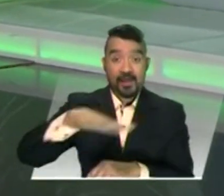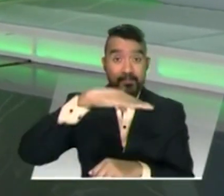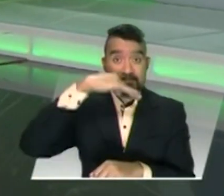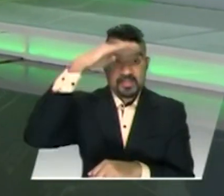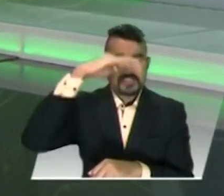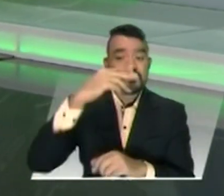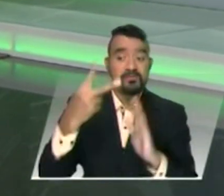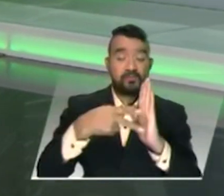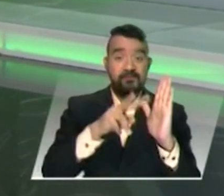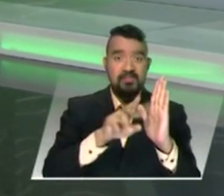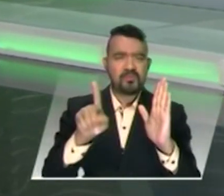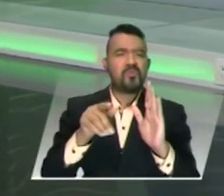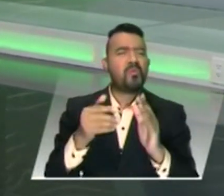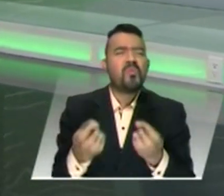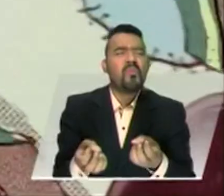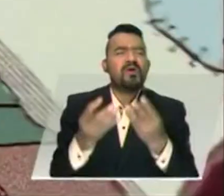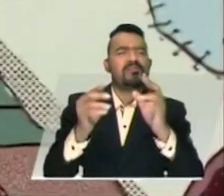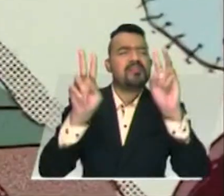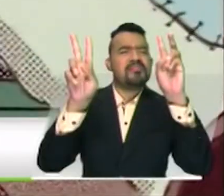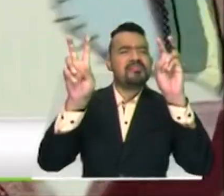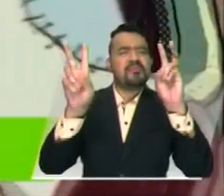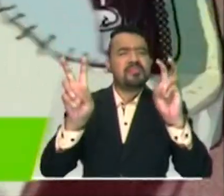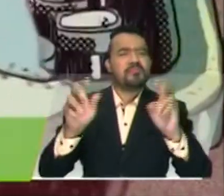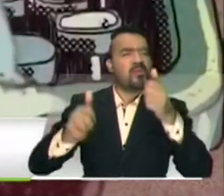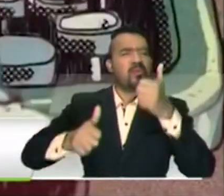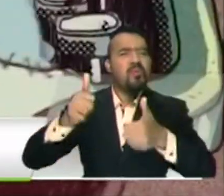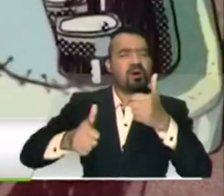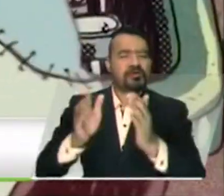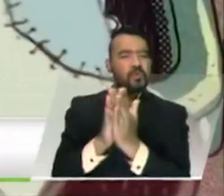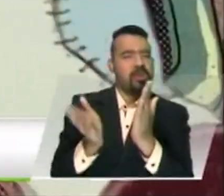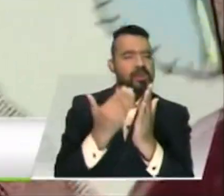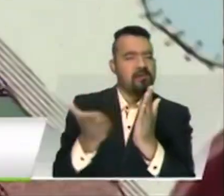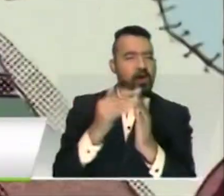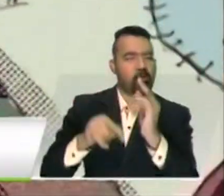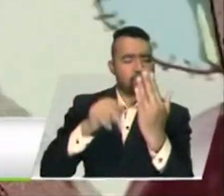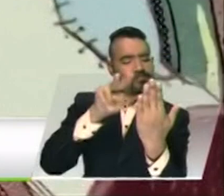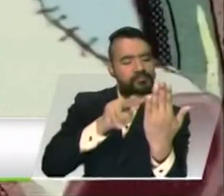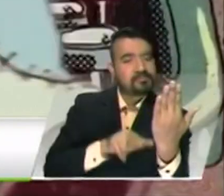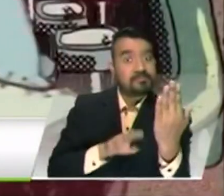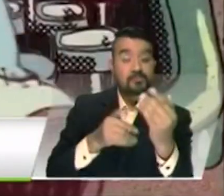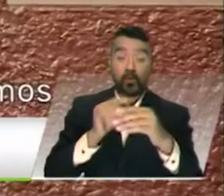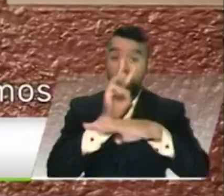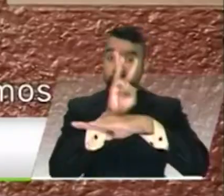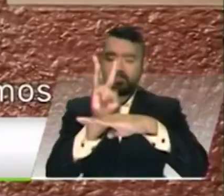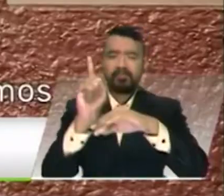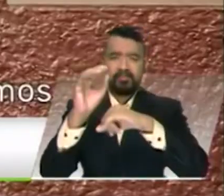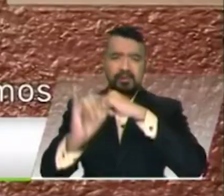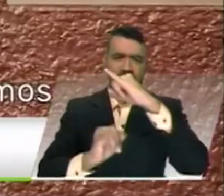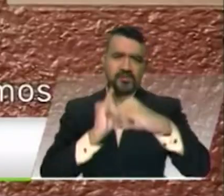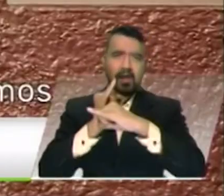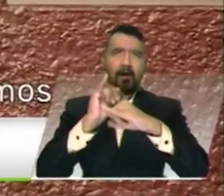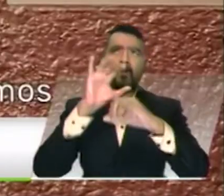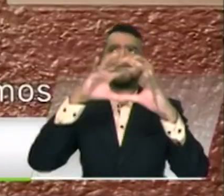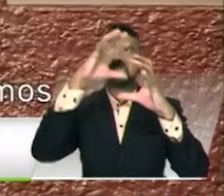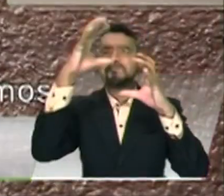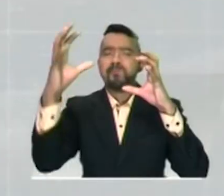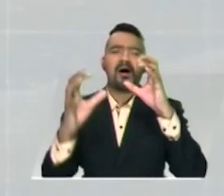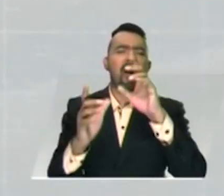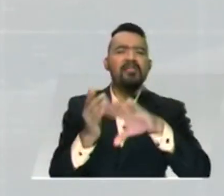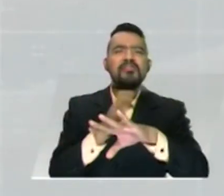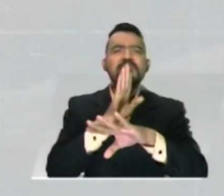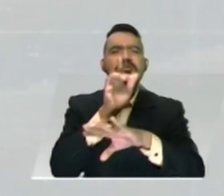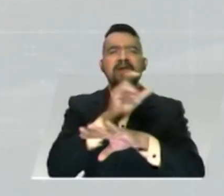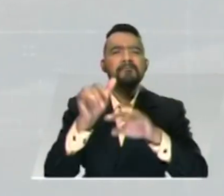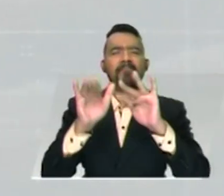durante el 2021. De acuerdo con Eventos del Libro de Medellín y un portal internacional especializado, los favoritos en